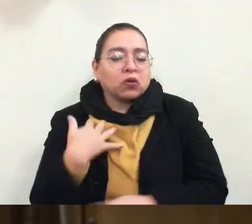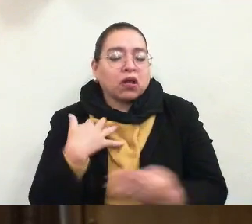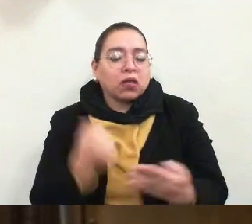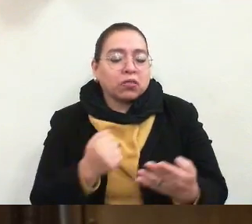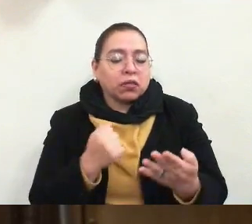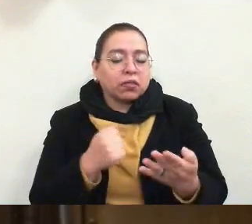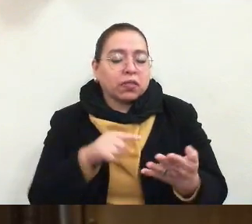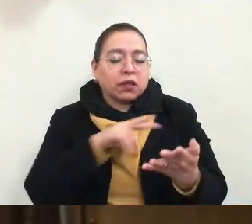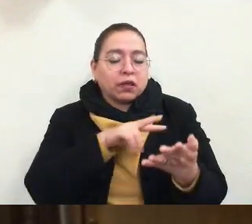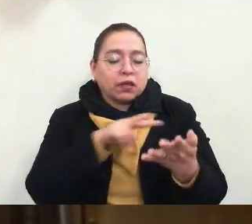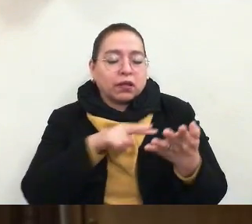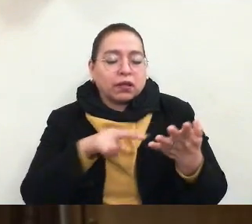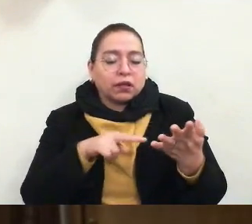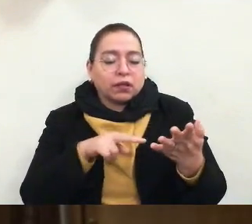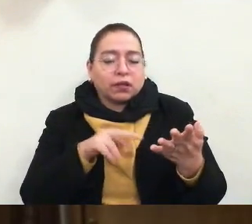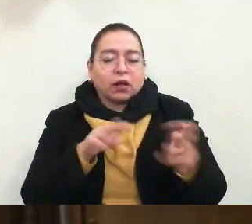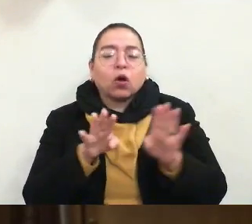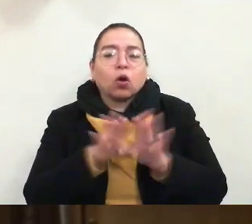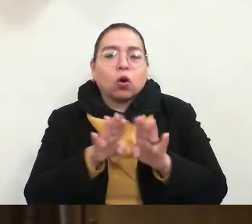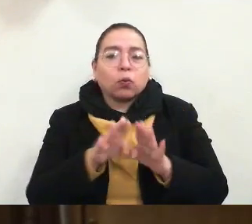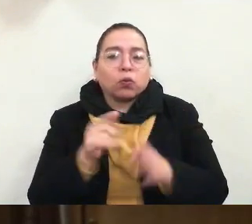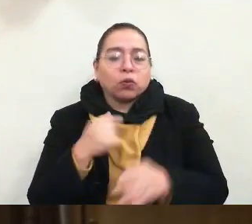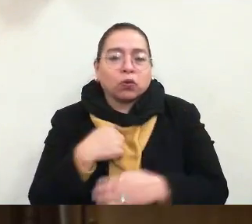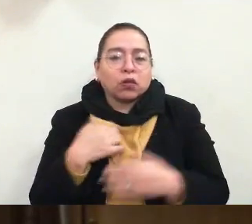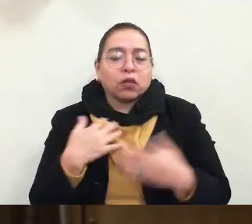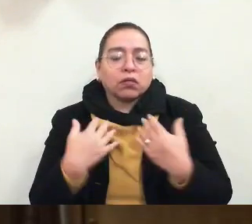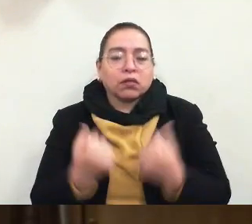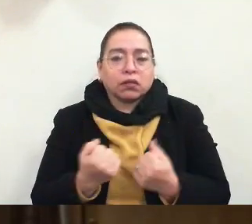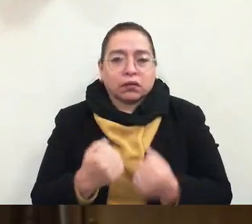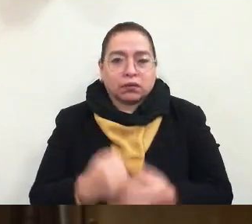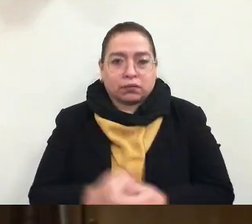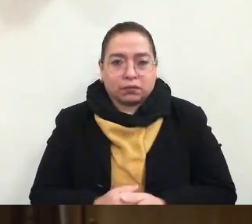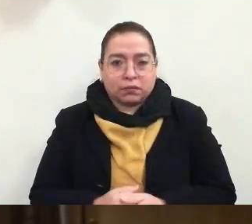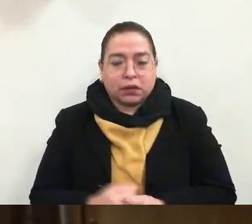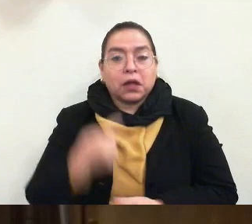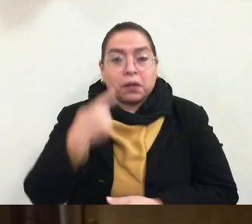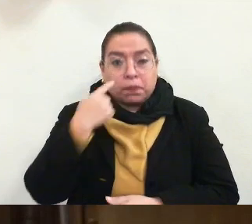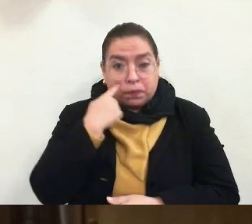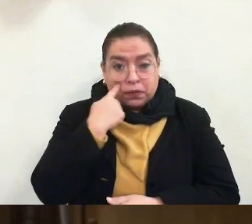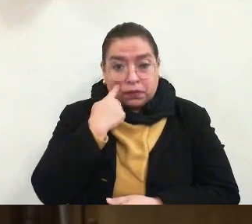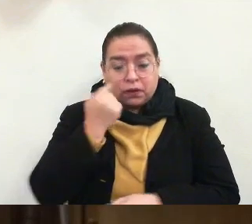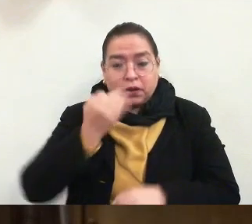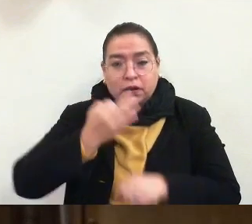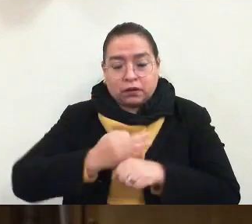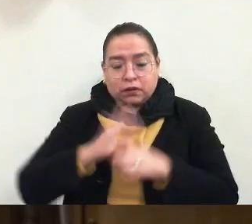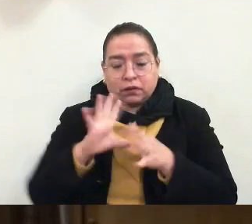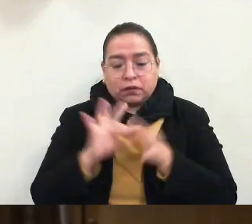hay indicaciones que nos da la Iglesia y quiero señalarlas.